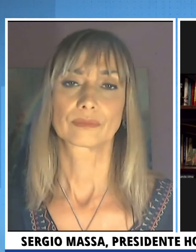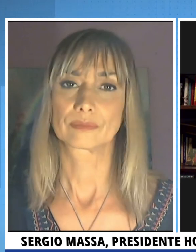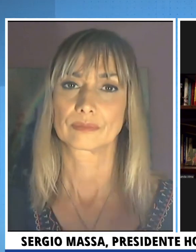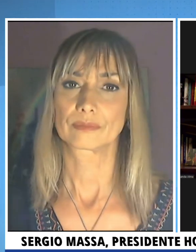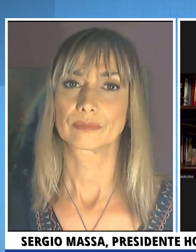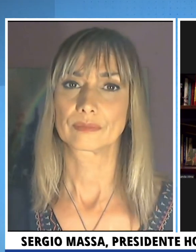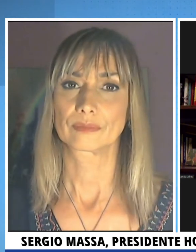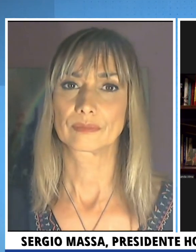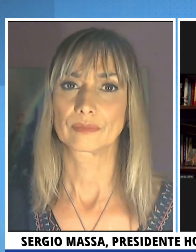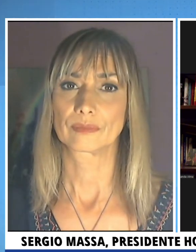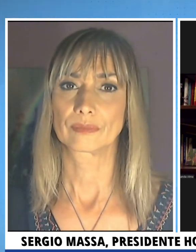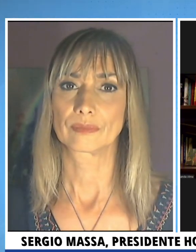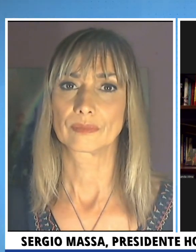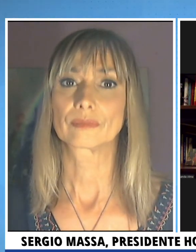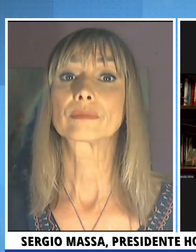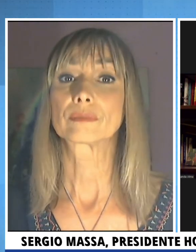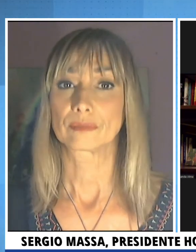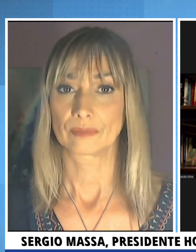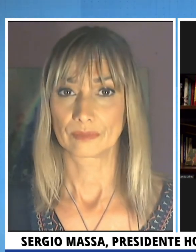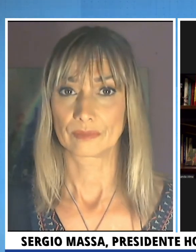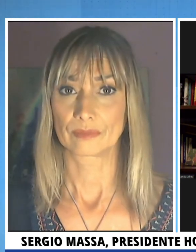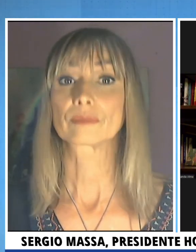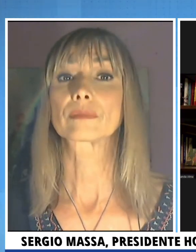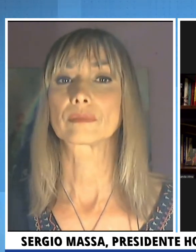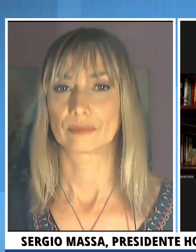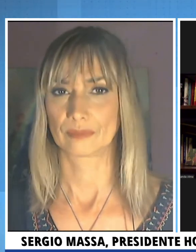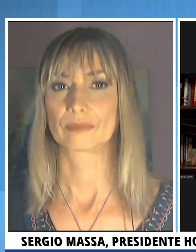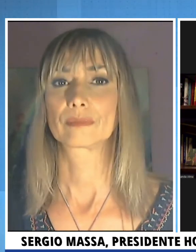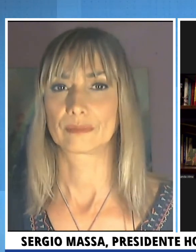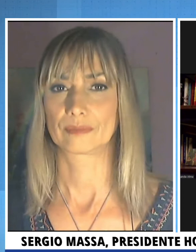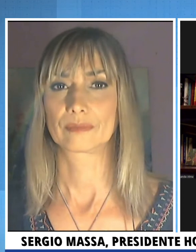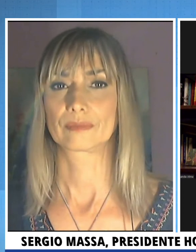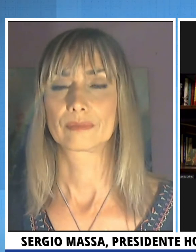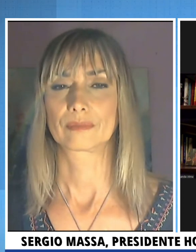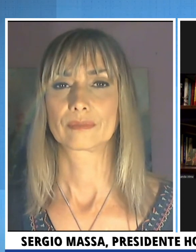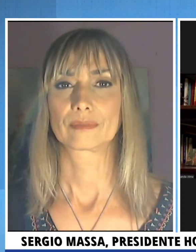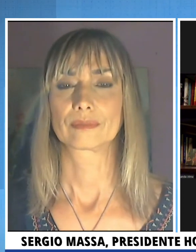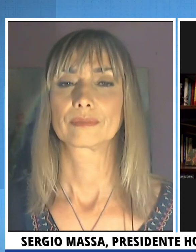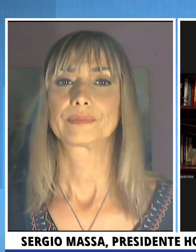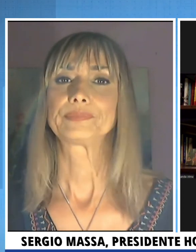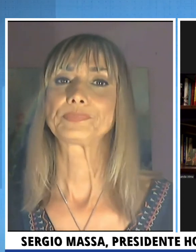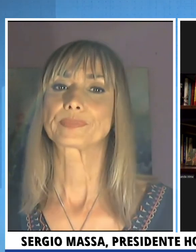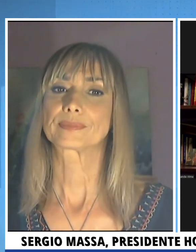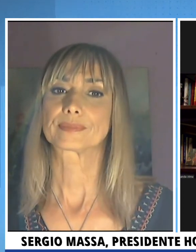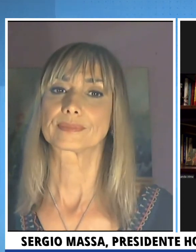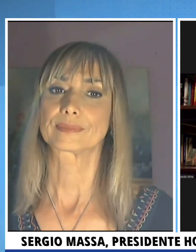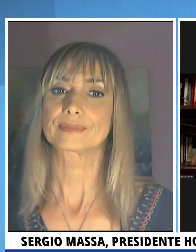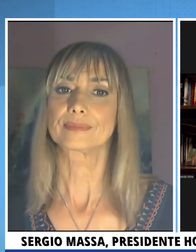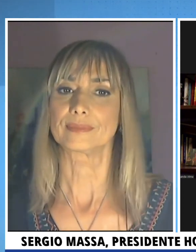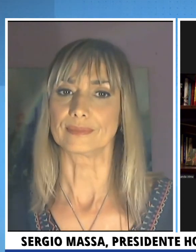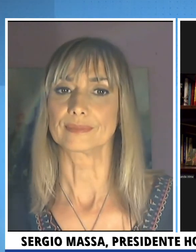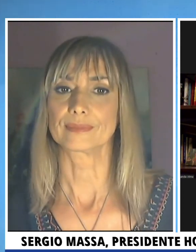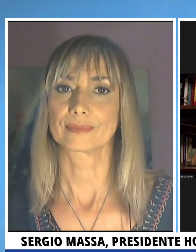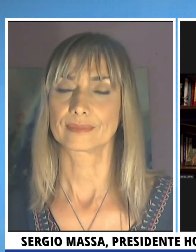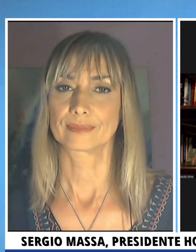plantaciones, bosques, o sea, todo lo que implique un daño a un establecimiento agrícola, agropecuario, ya estaría